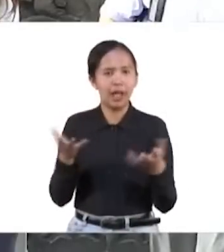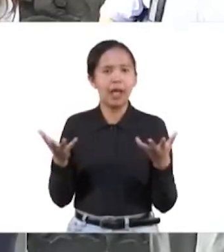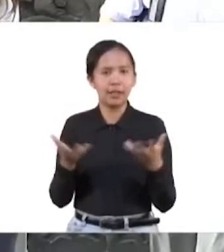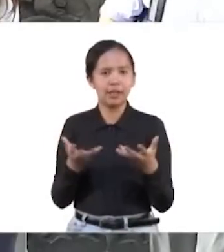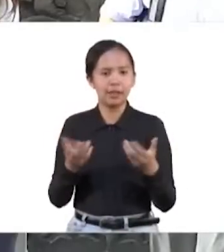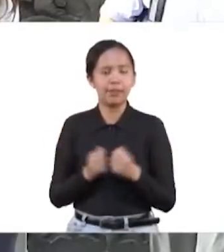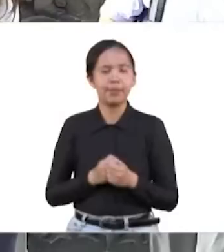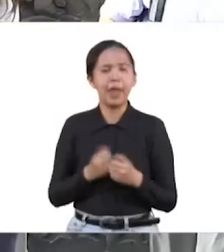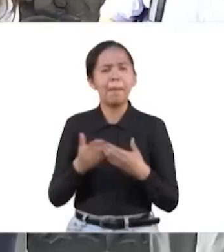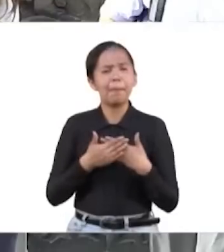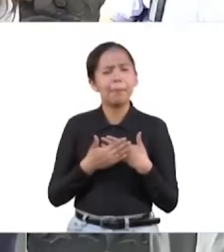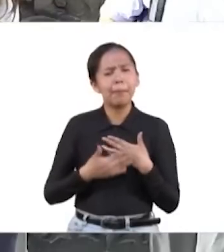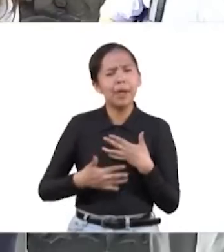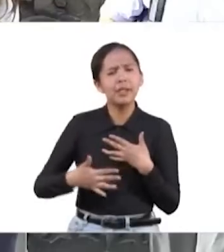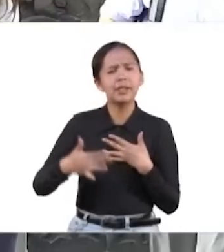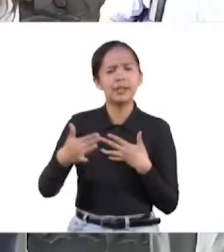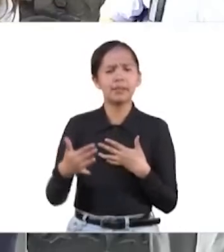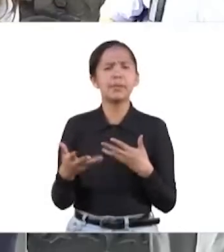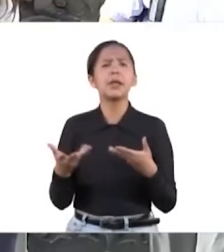¿Qué viene adelante?